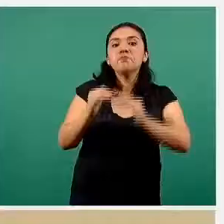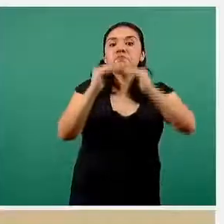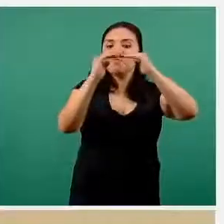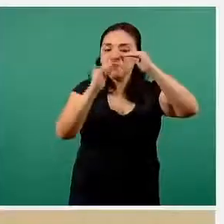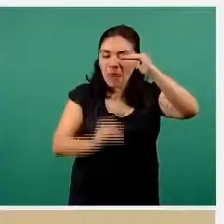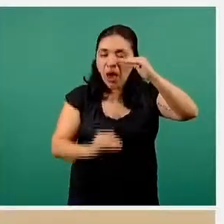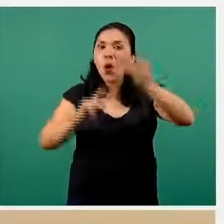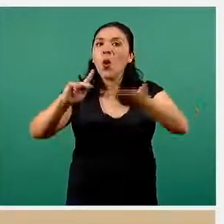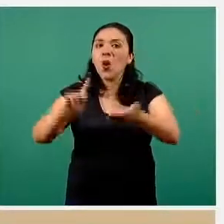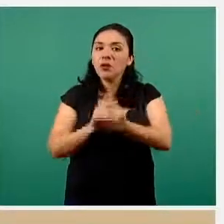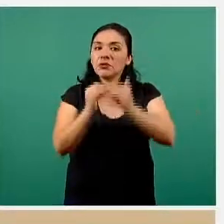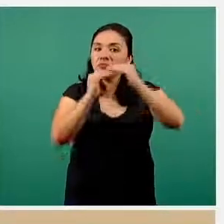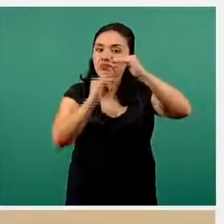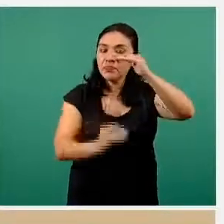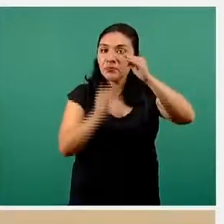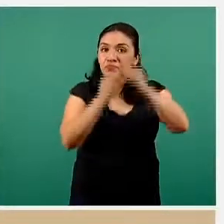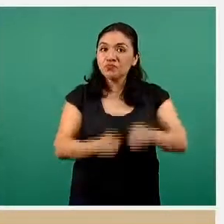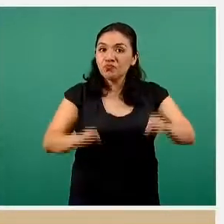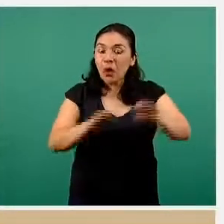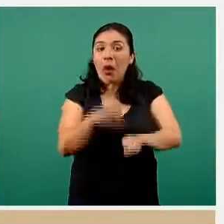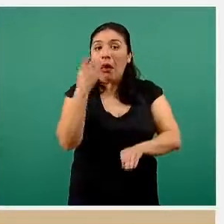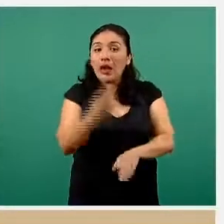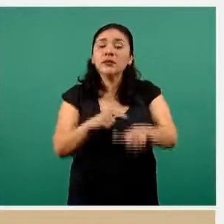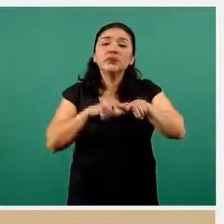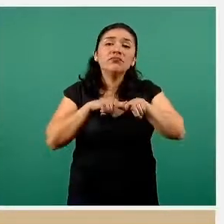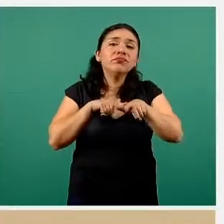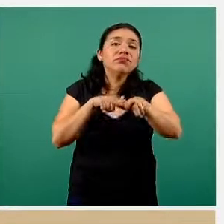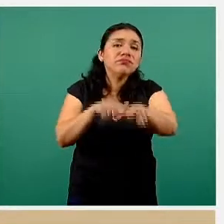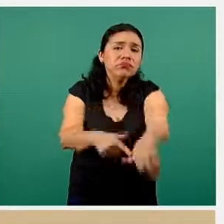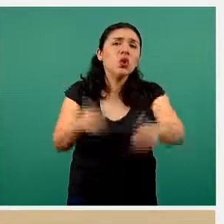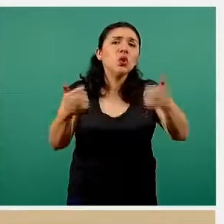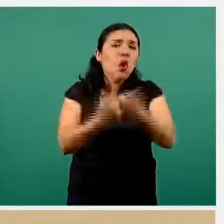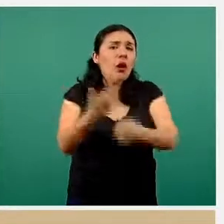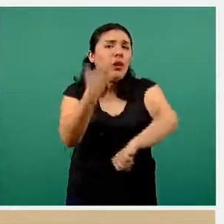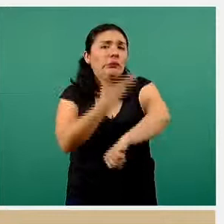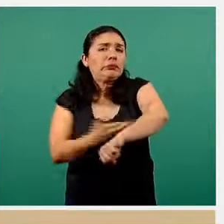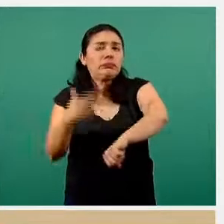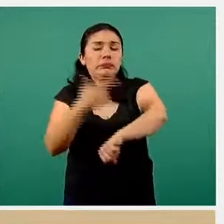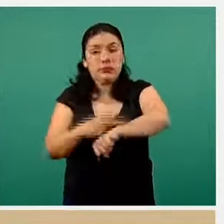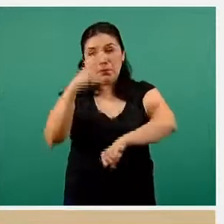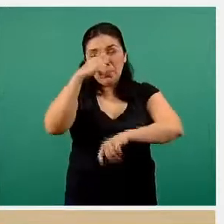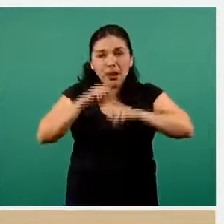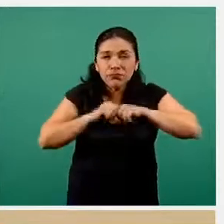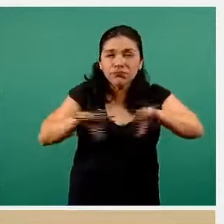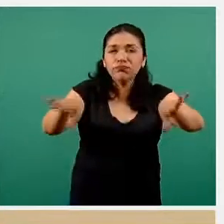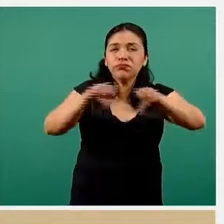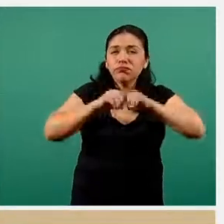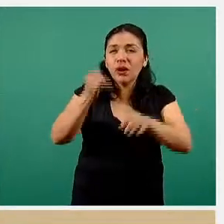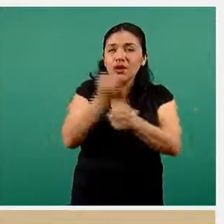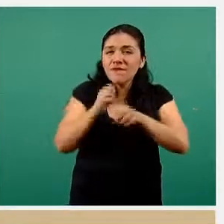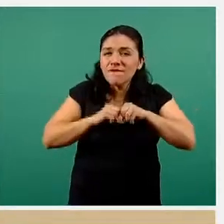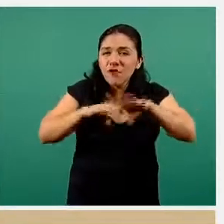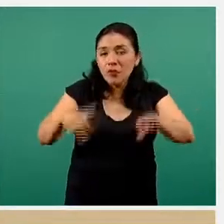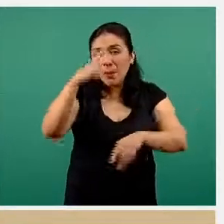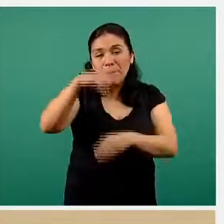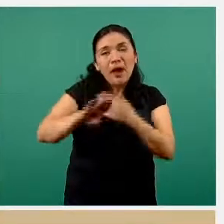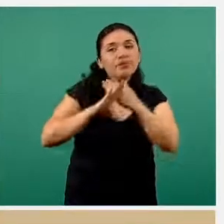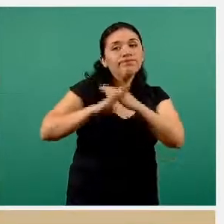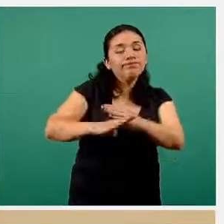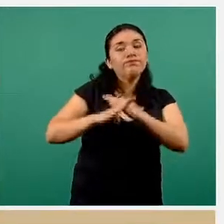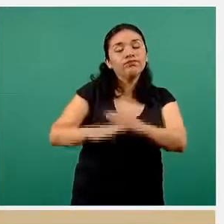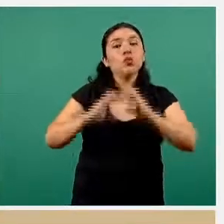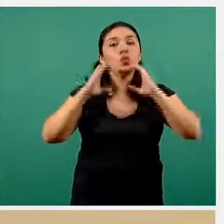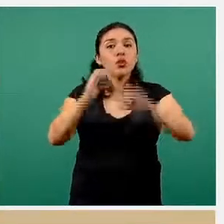el índice de transmisión. Y así continuamos con todo este proceso de información y de prevención de la